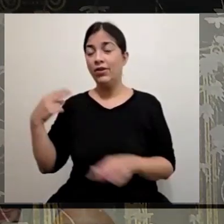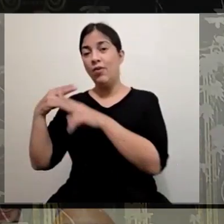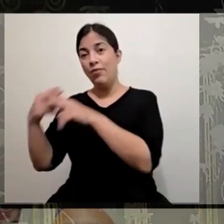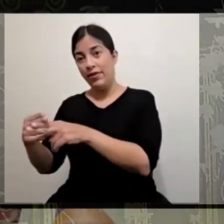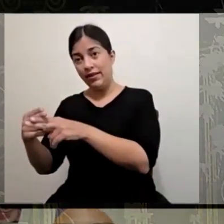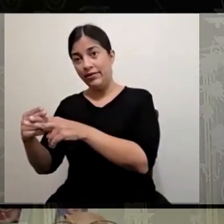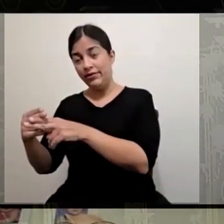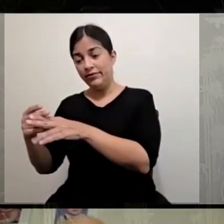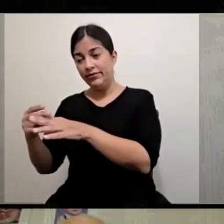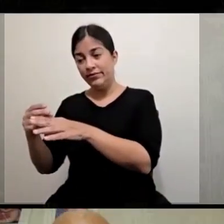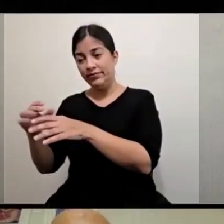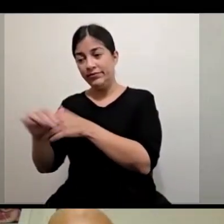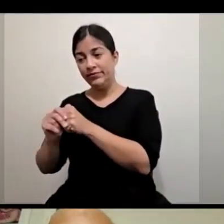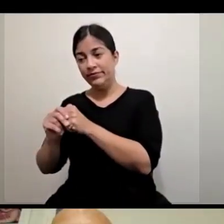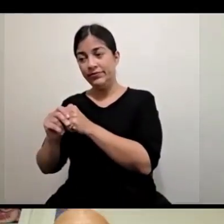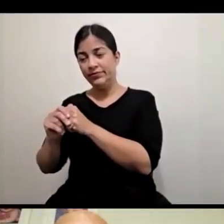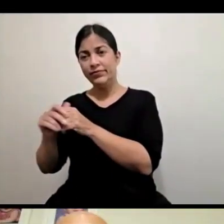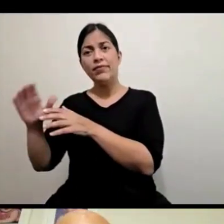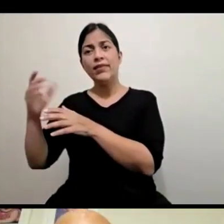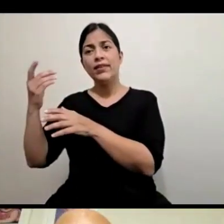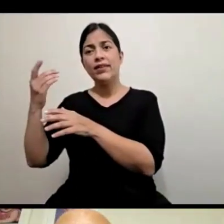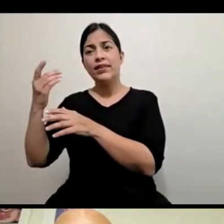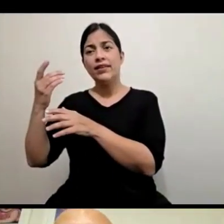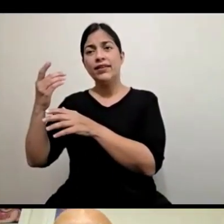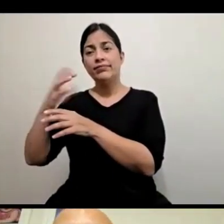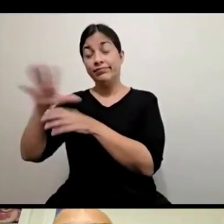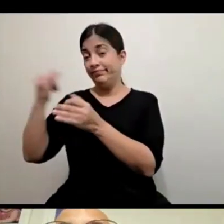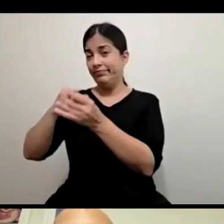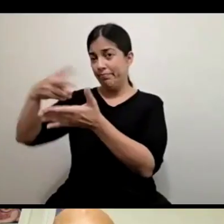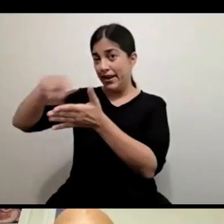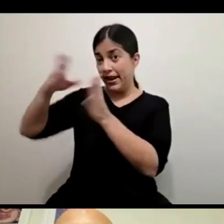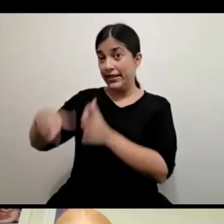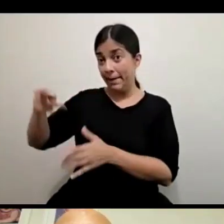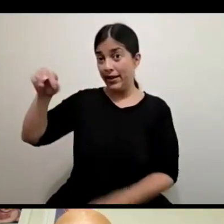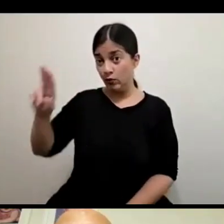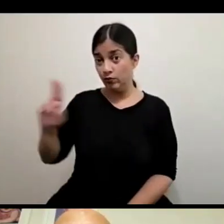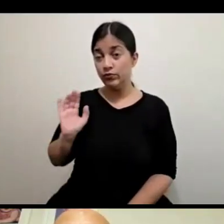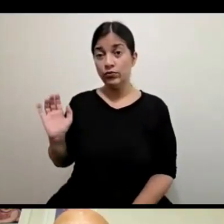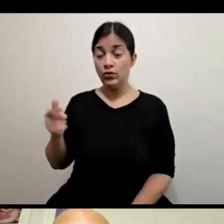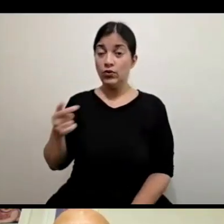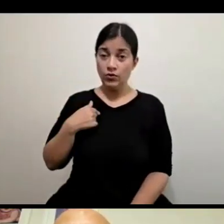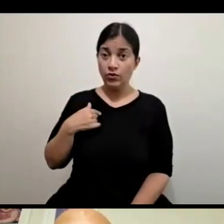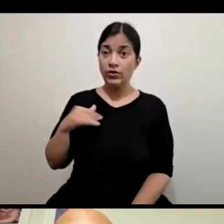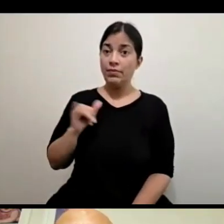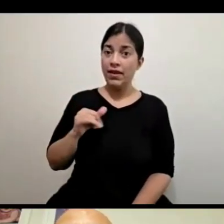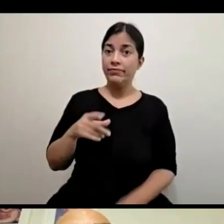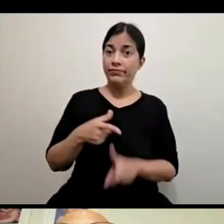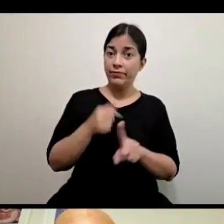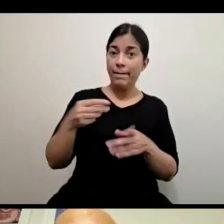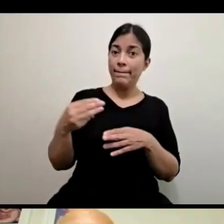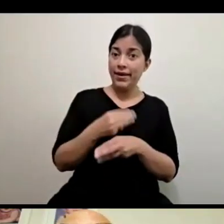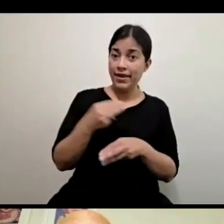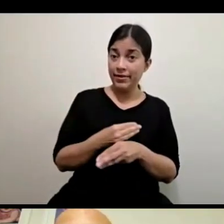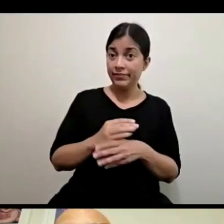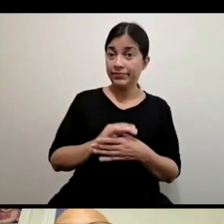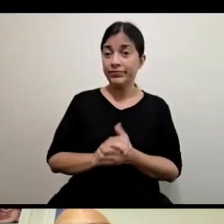del Perú. Ajá. Porque él había sido bailarín y bueno, y luego coreógrafo del Miami City Ballet